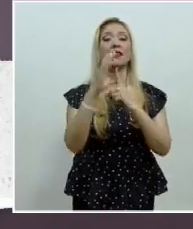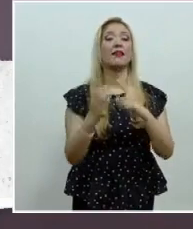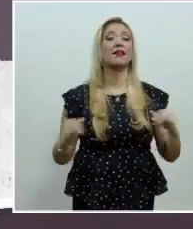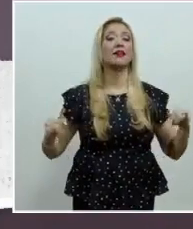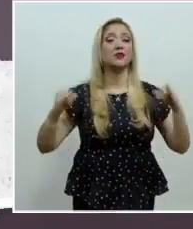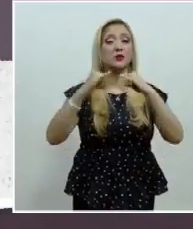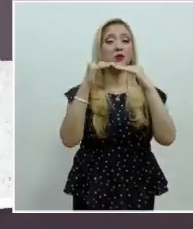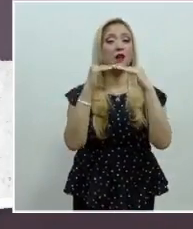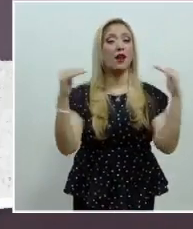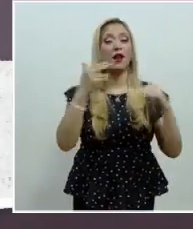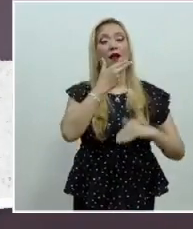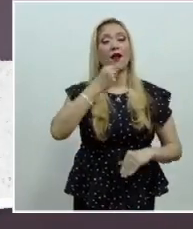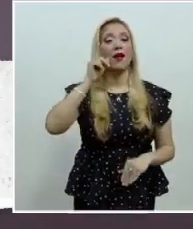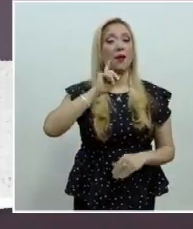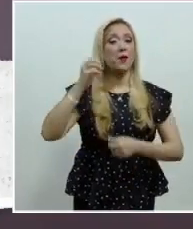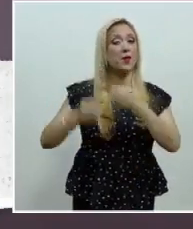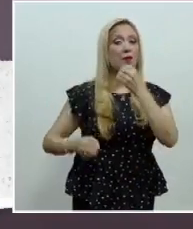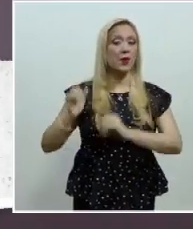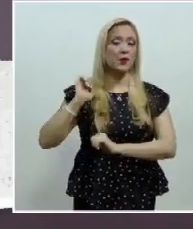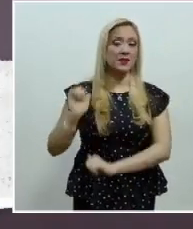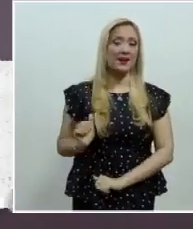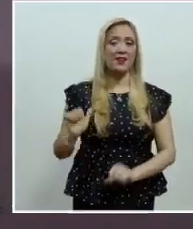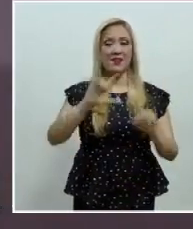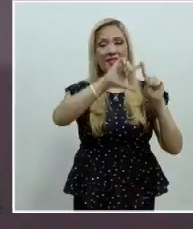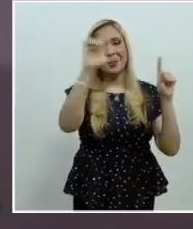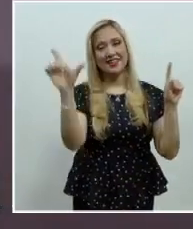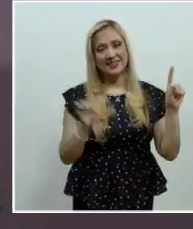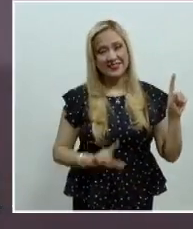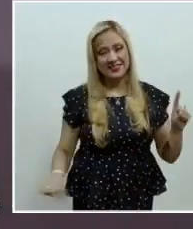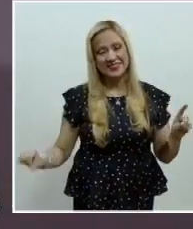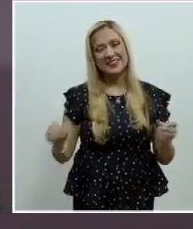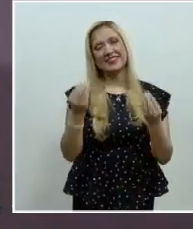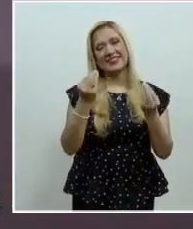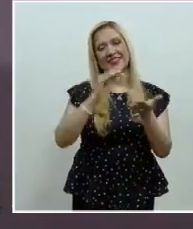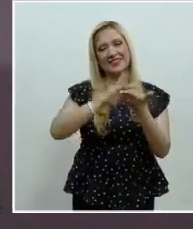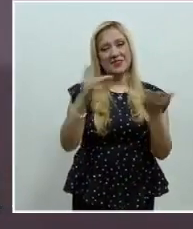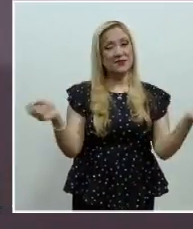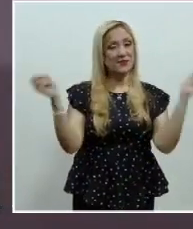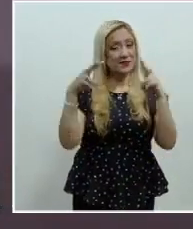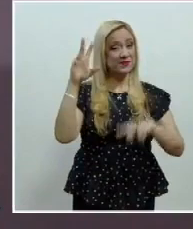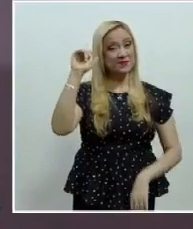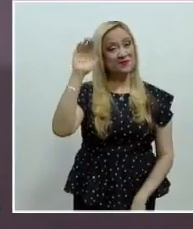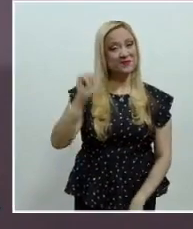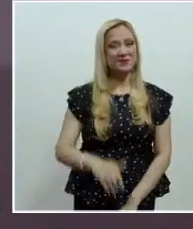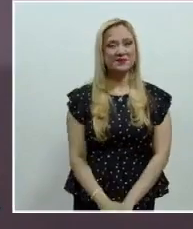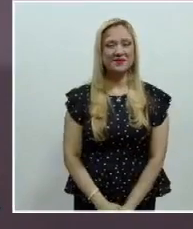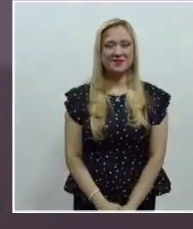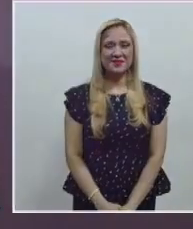Interinstitucional de Igualdad de Género del Poder Judicial de la Federación. Soy Verónica González, hasta la próxima.